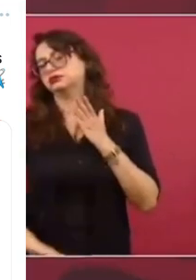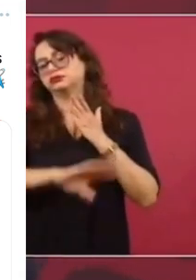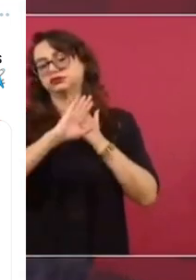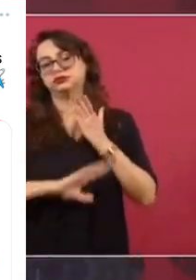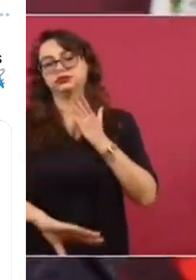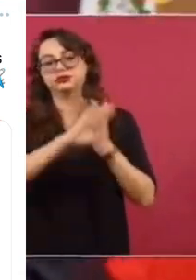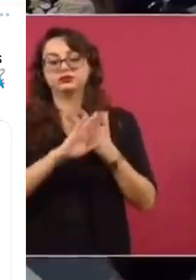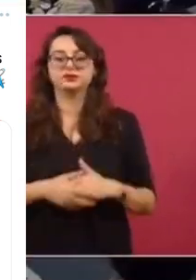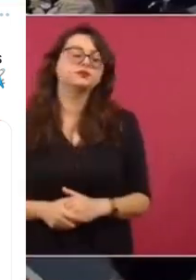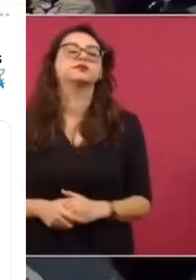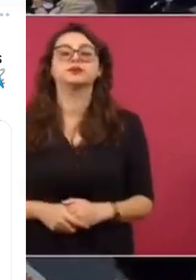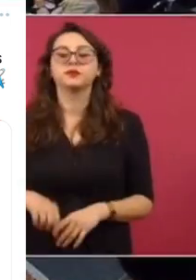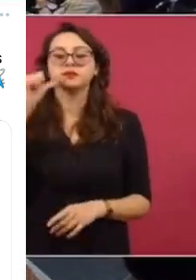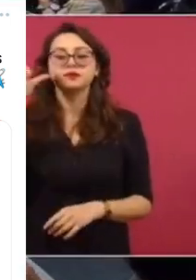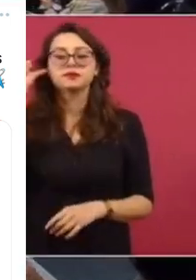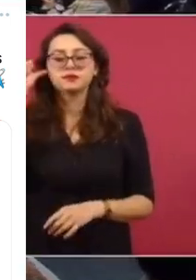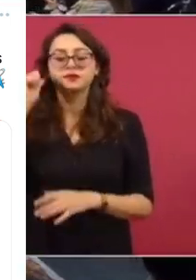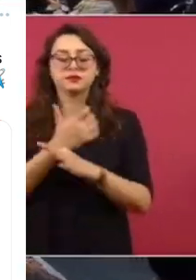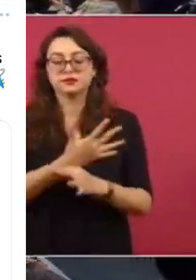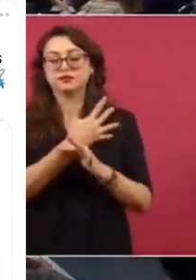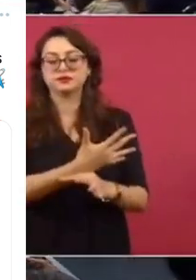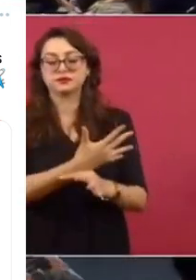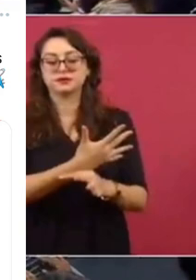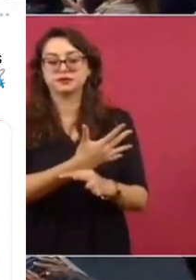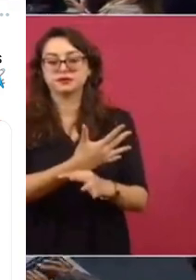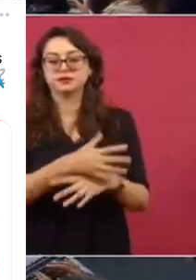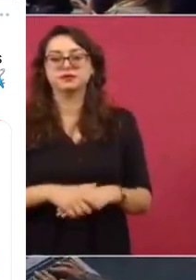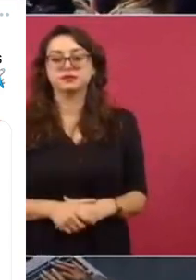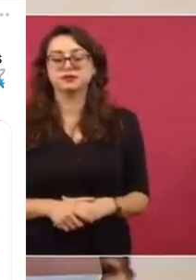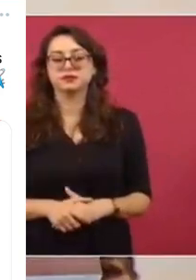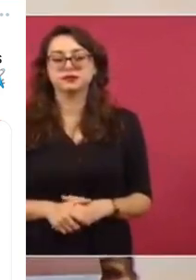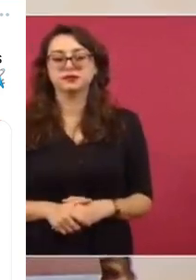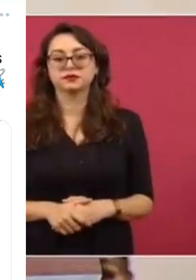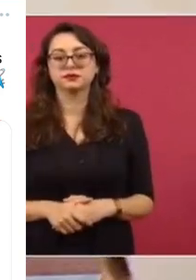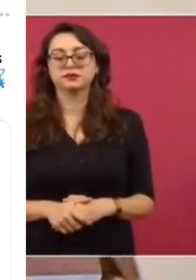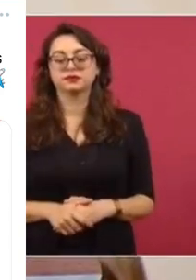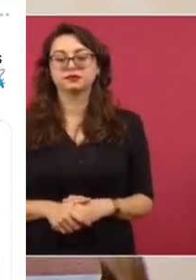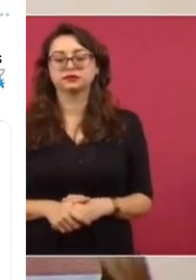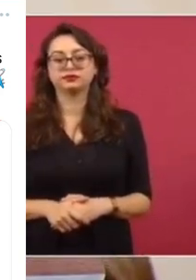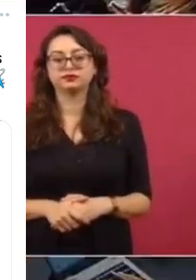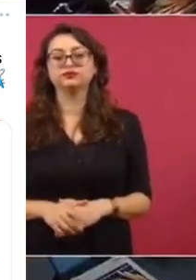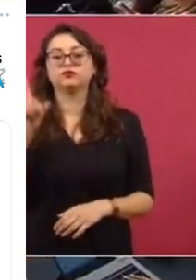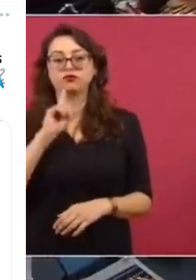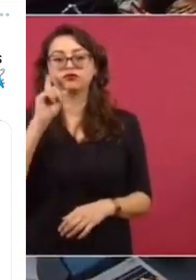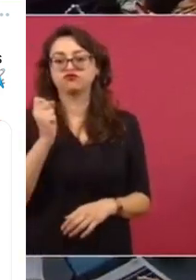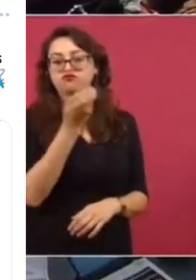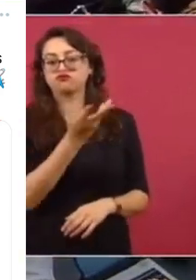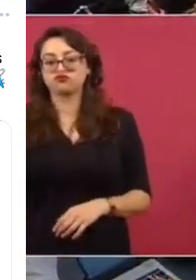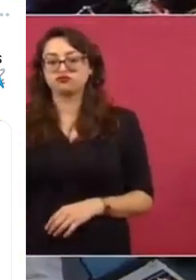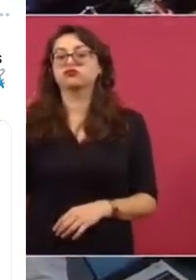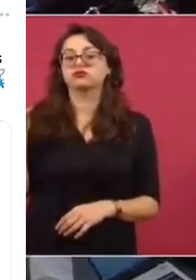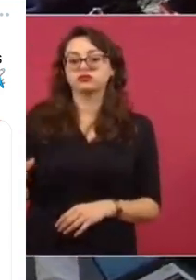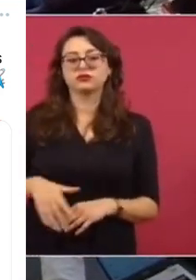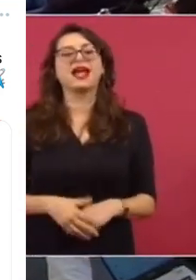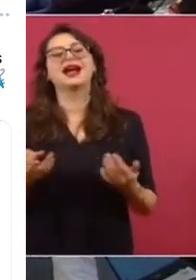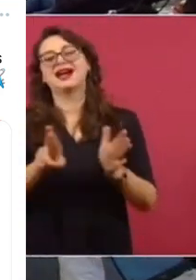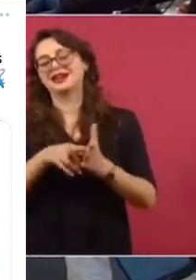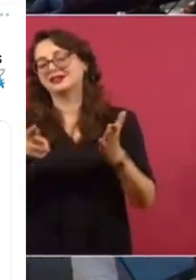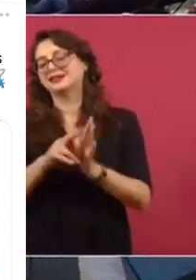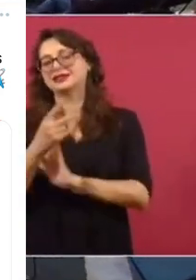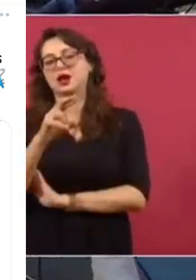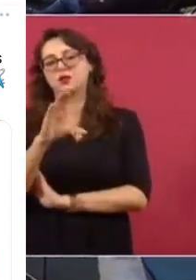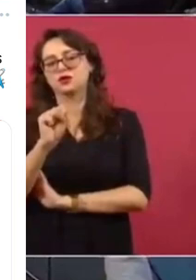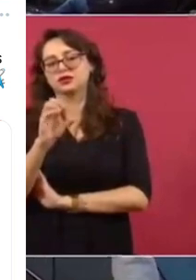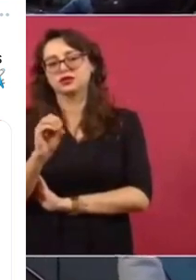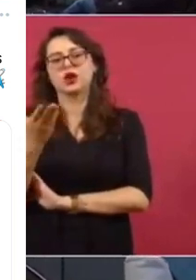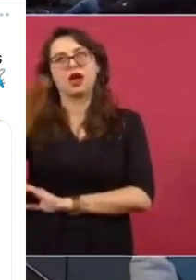y ayer hablaron de que era meritorio, y en efecto, el que 10 mujeres... Ah, proceso, fíjense. En otro